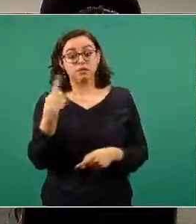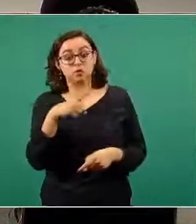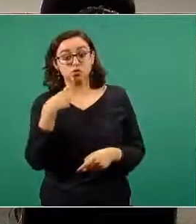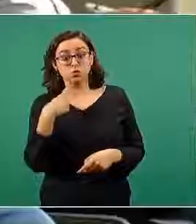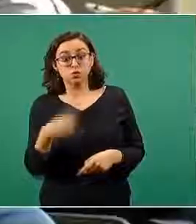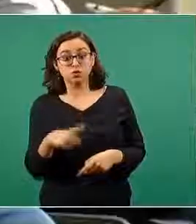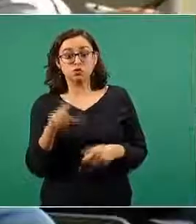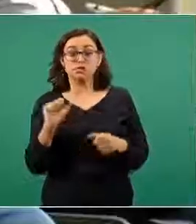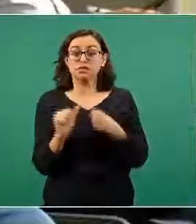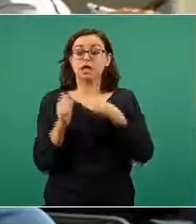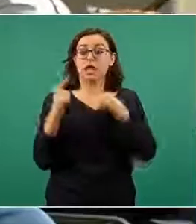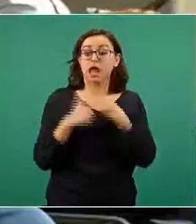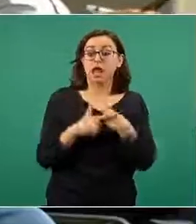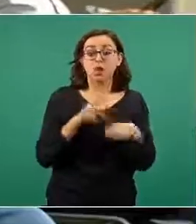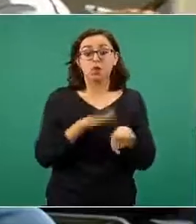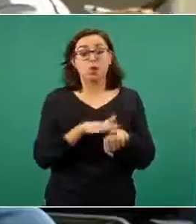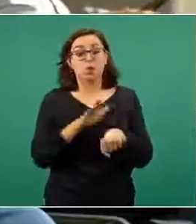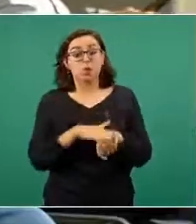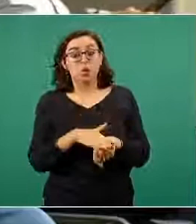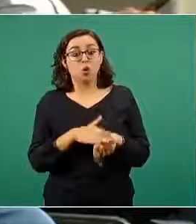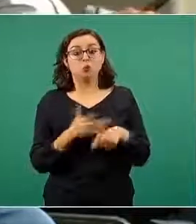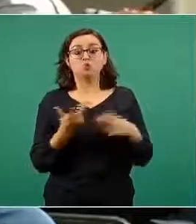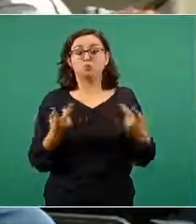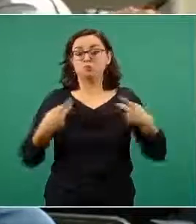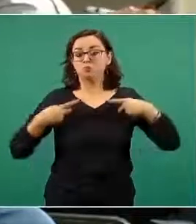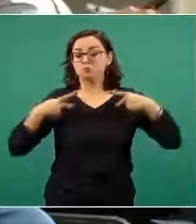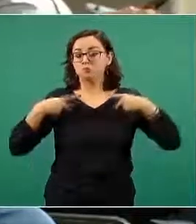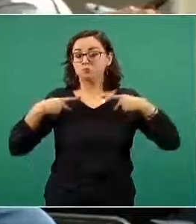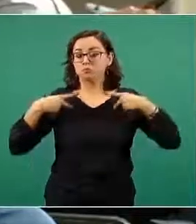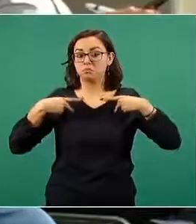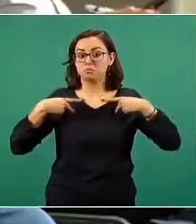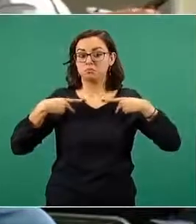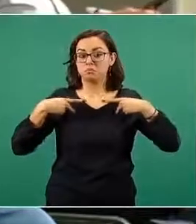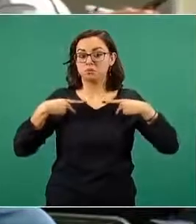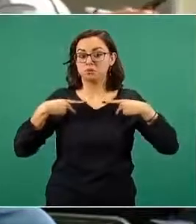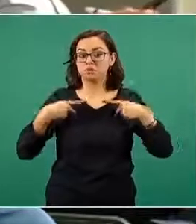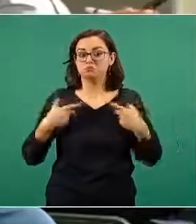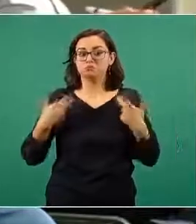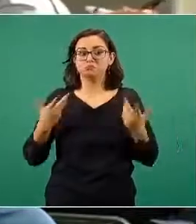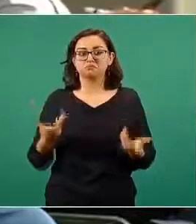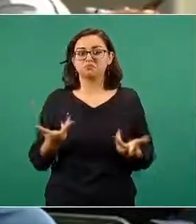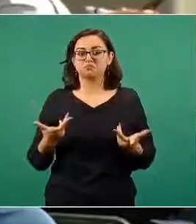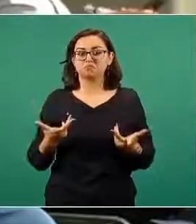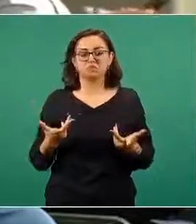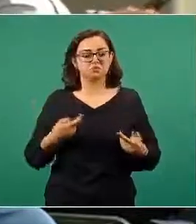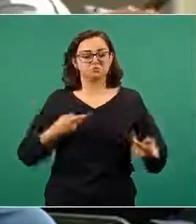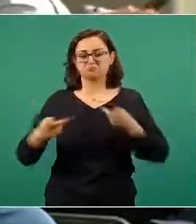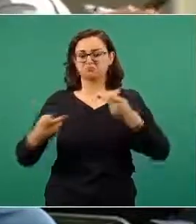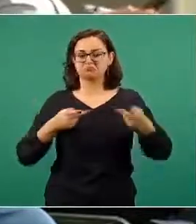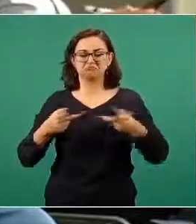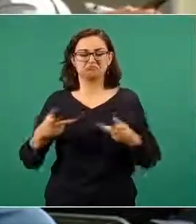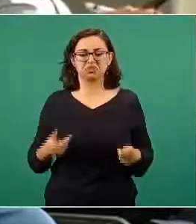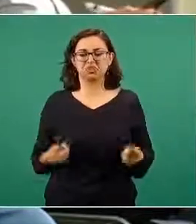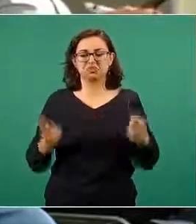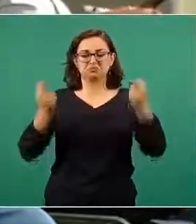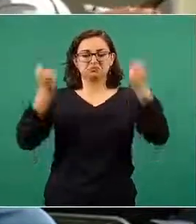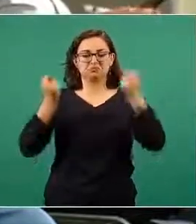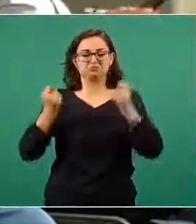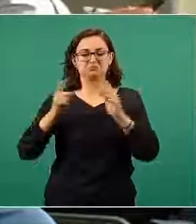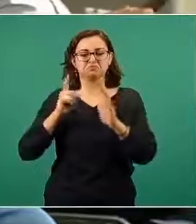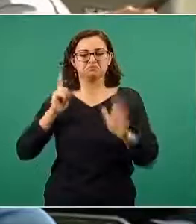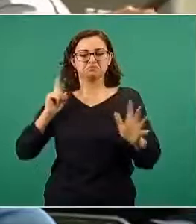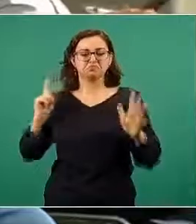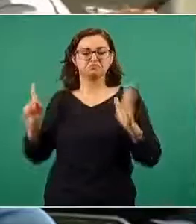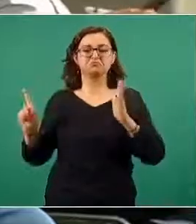o apercibimientos de gente que se ha saltado pues la Estrategia Nacional de Vacunación y que